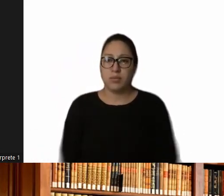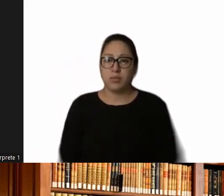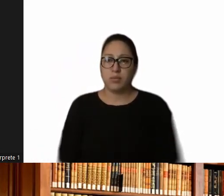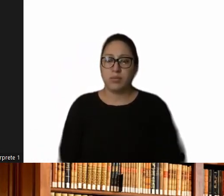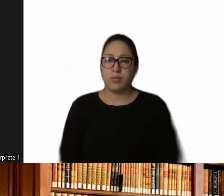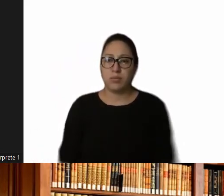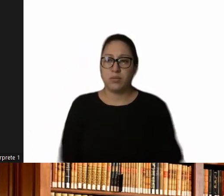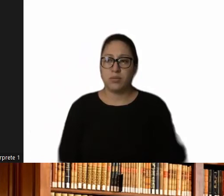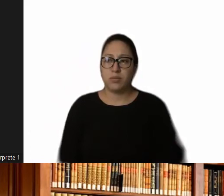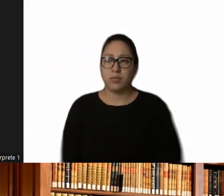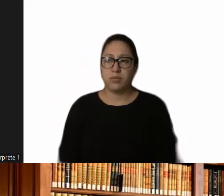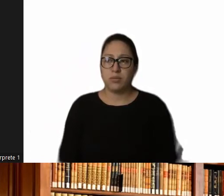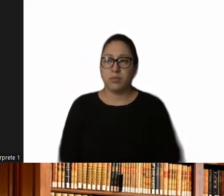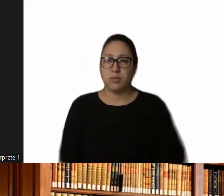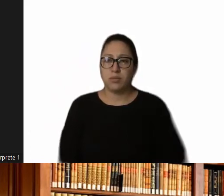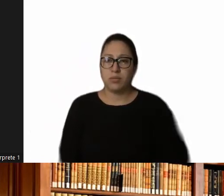No puedo prender mi cámara, disculpen.